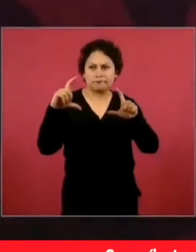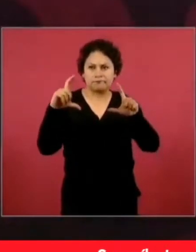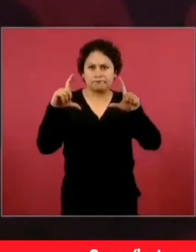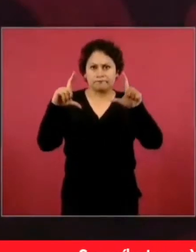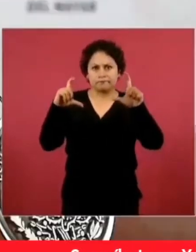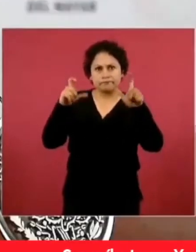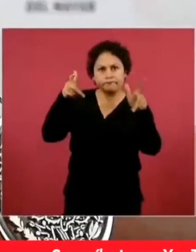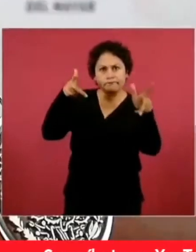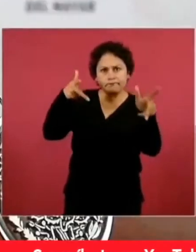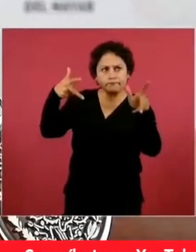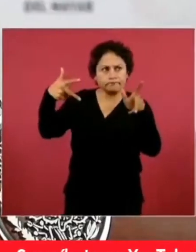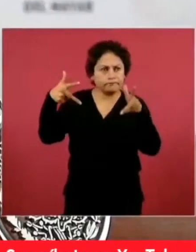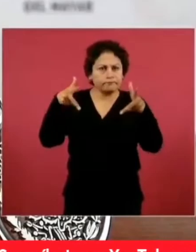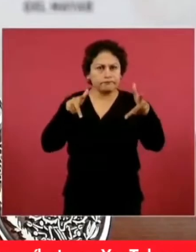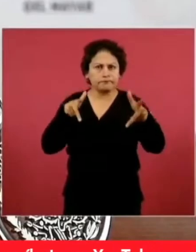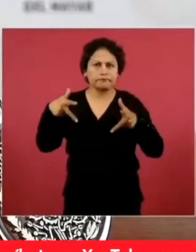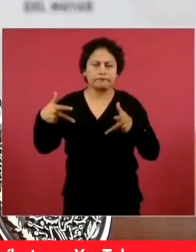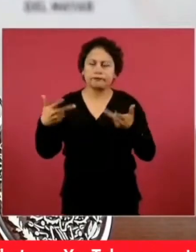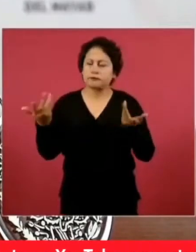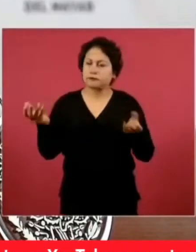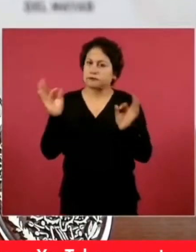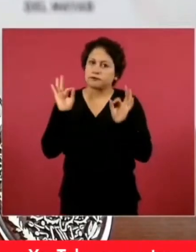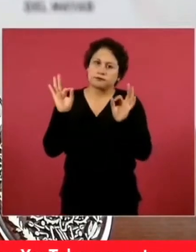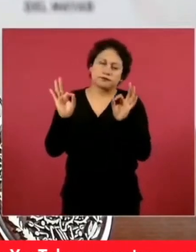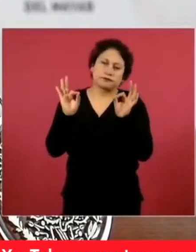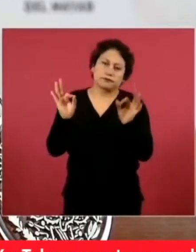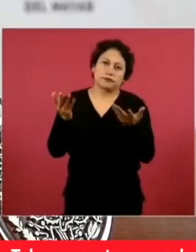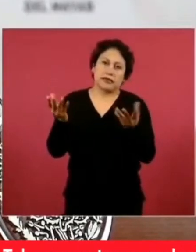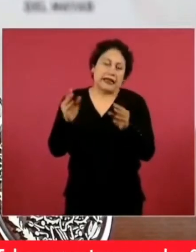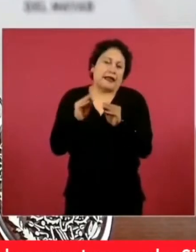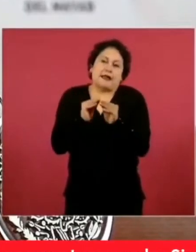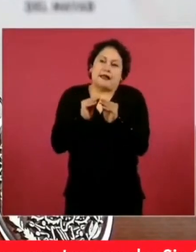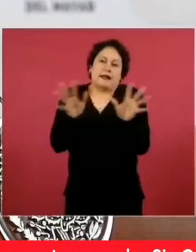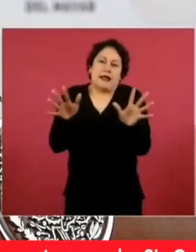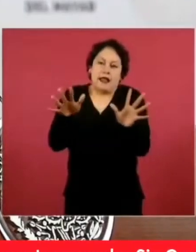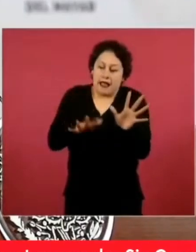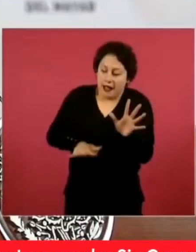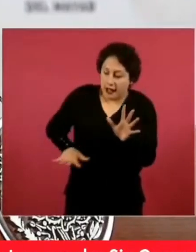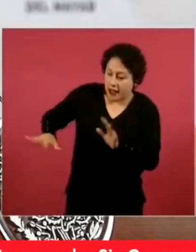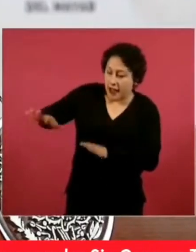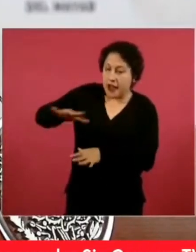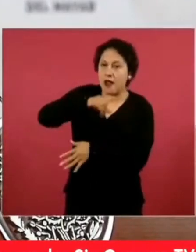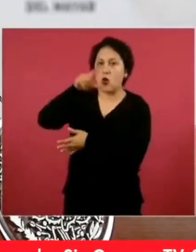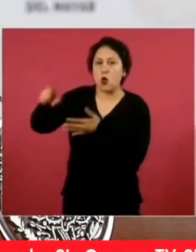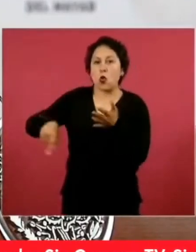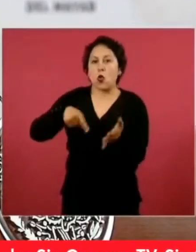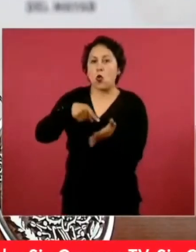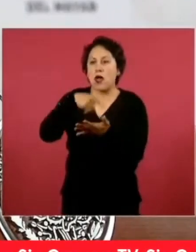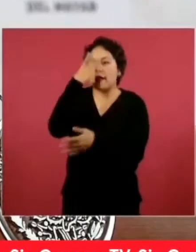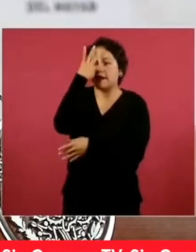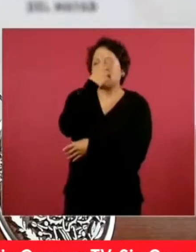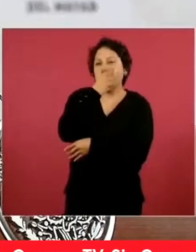Desde luego se presta el escenario, porque estamos hablando